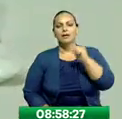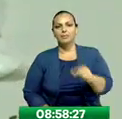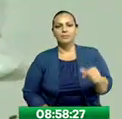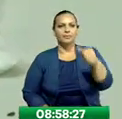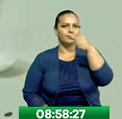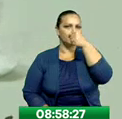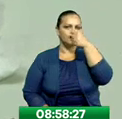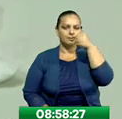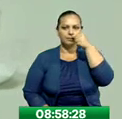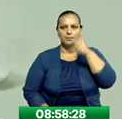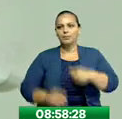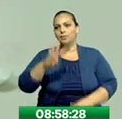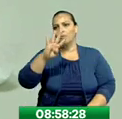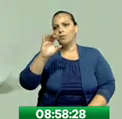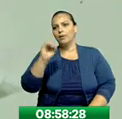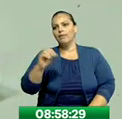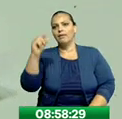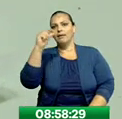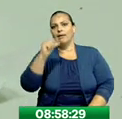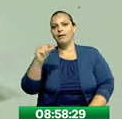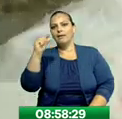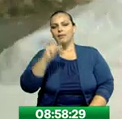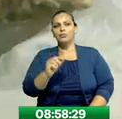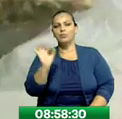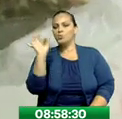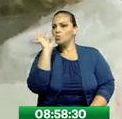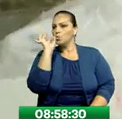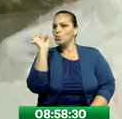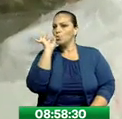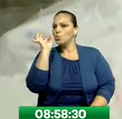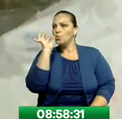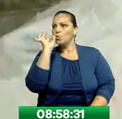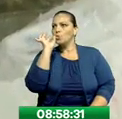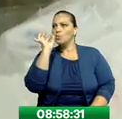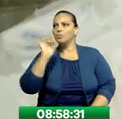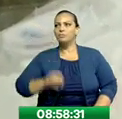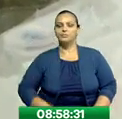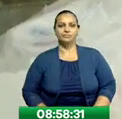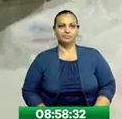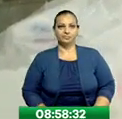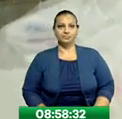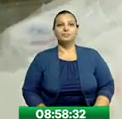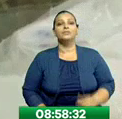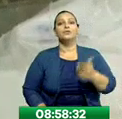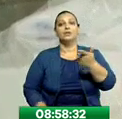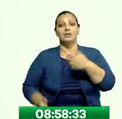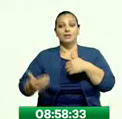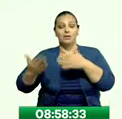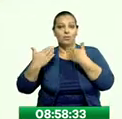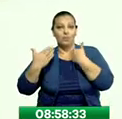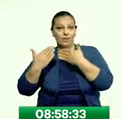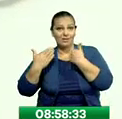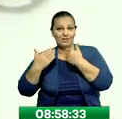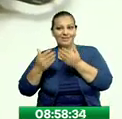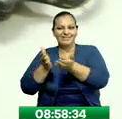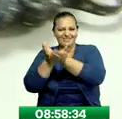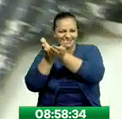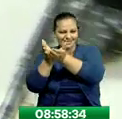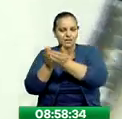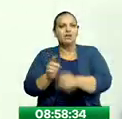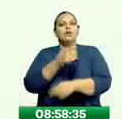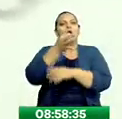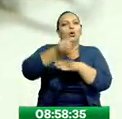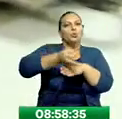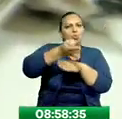El tercero, en la cooperativa 18 de octubre, en el Guasmo. Allí cayó otra organización que acopiaba